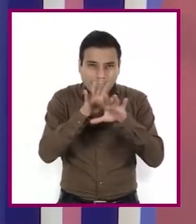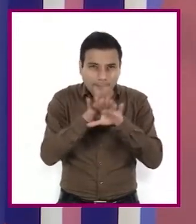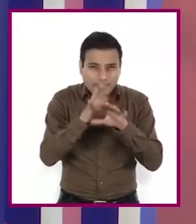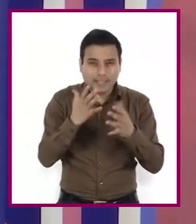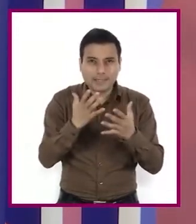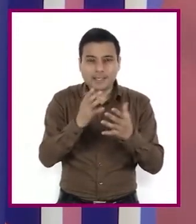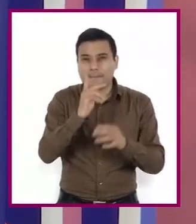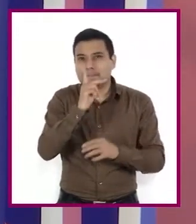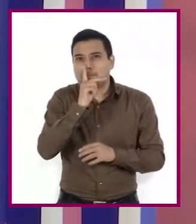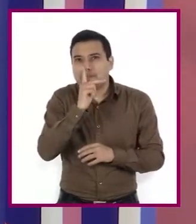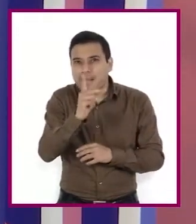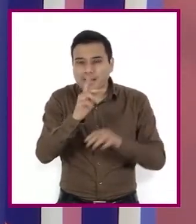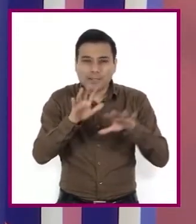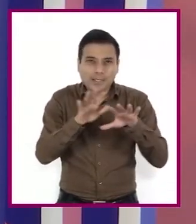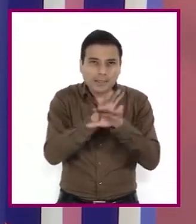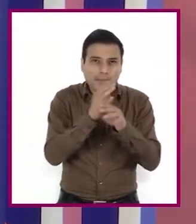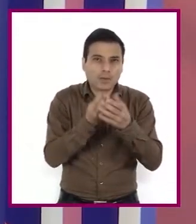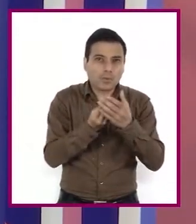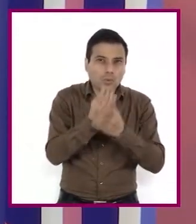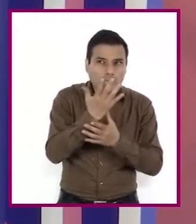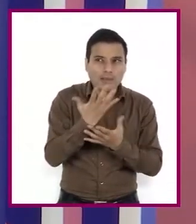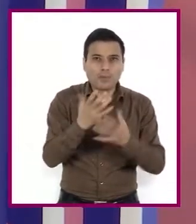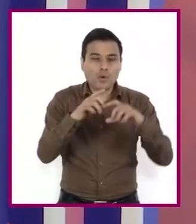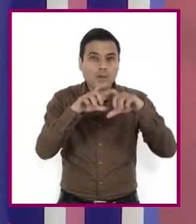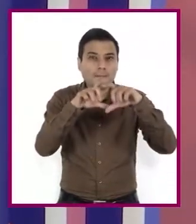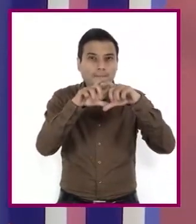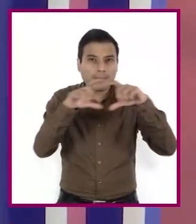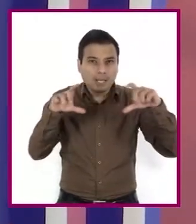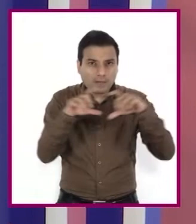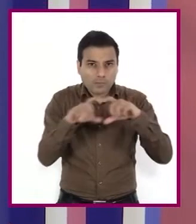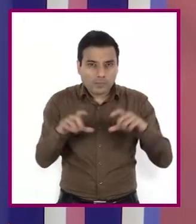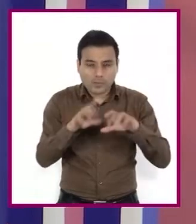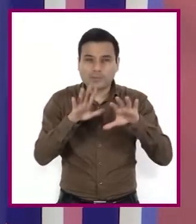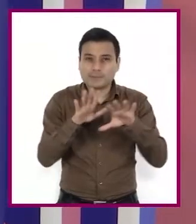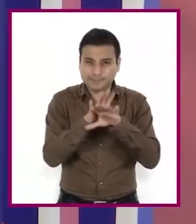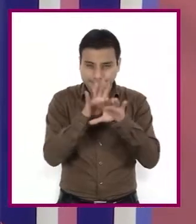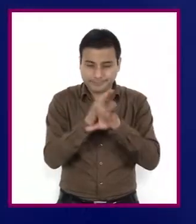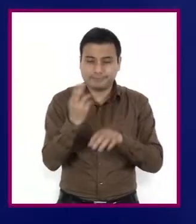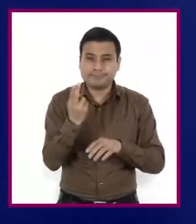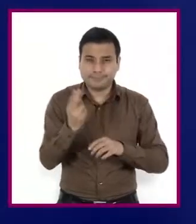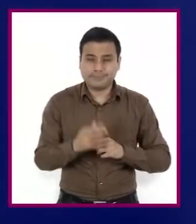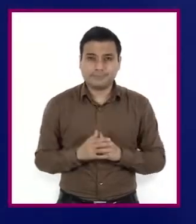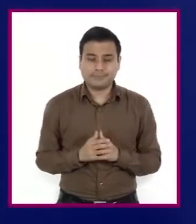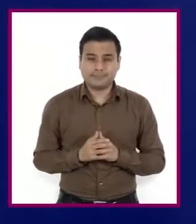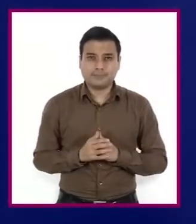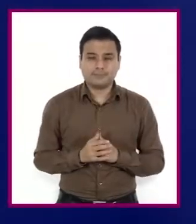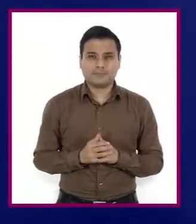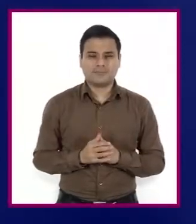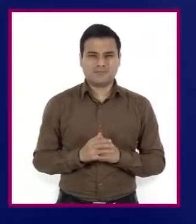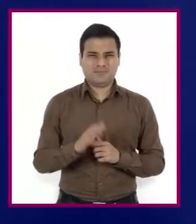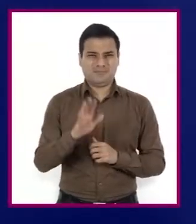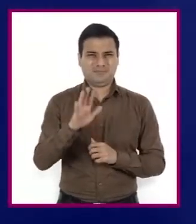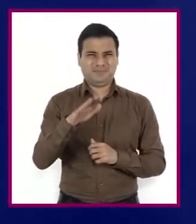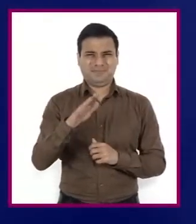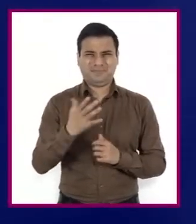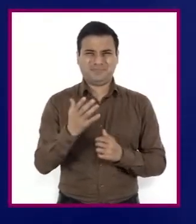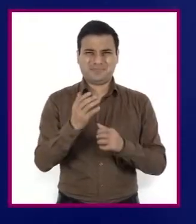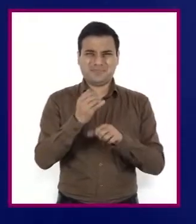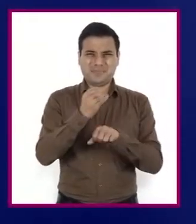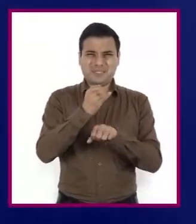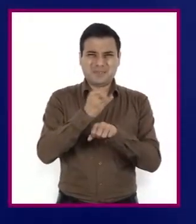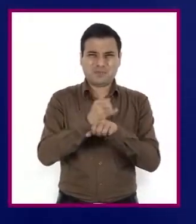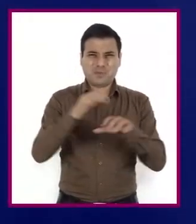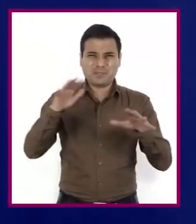texto o crear párrafos organizados que expliquen el desarrollo del tema. ¿Y qué información ponemos